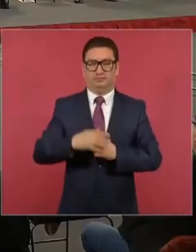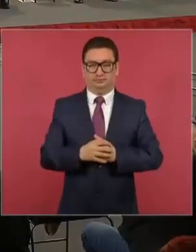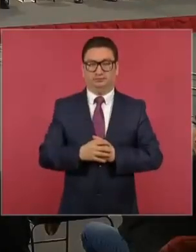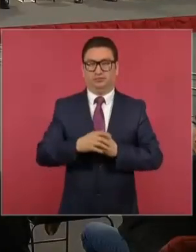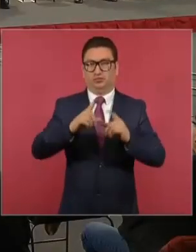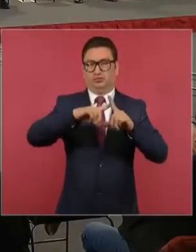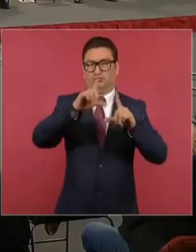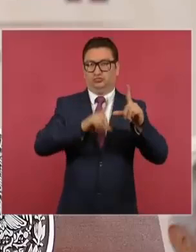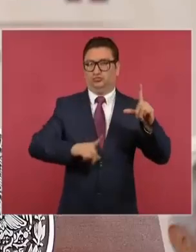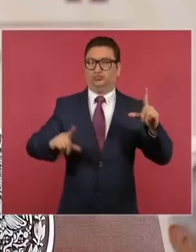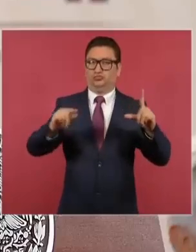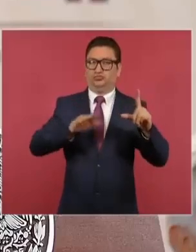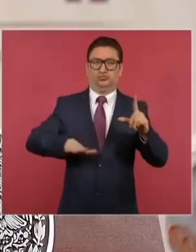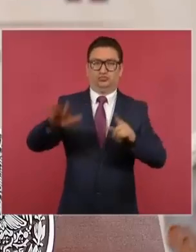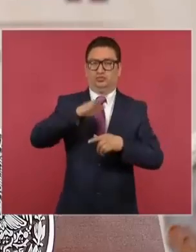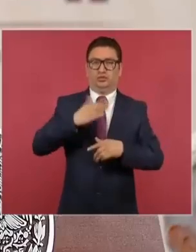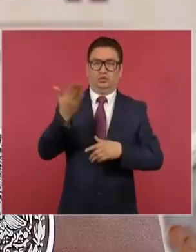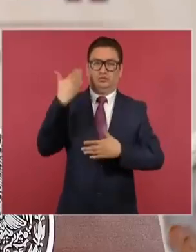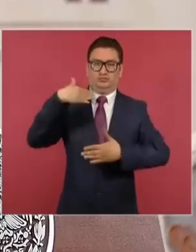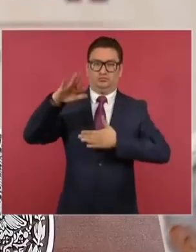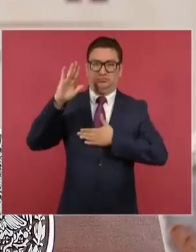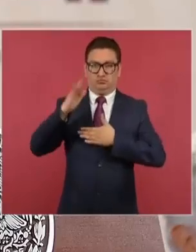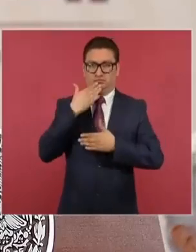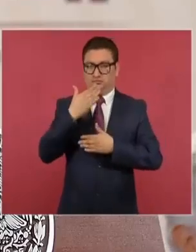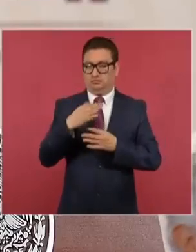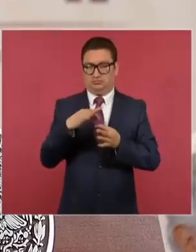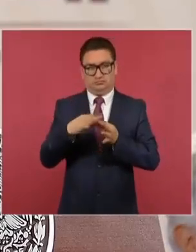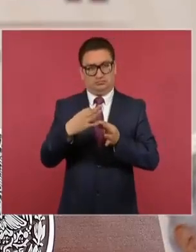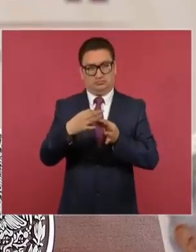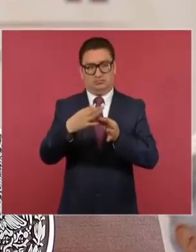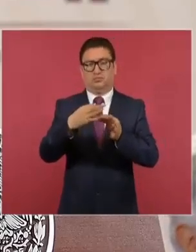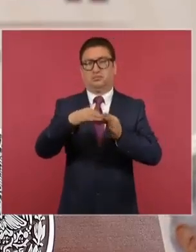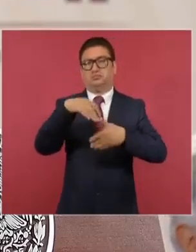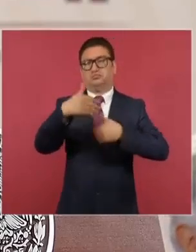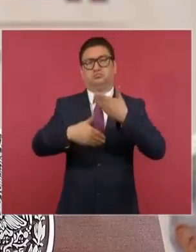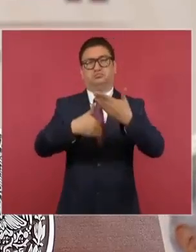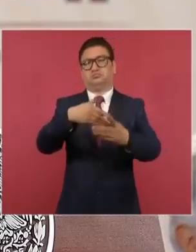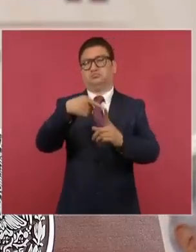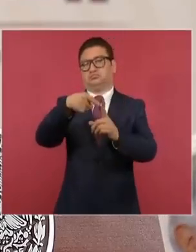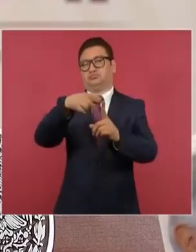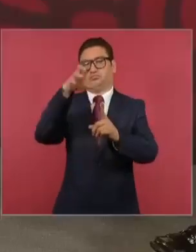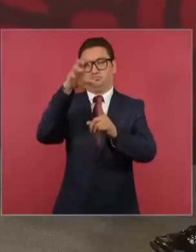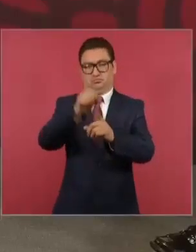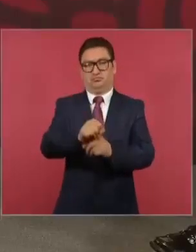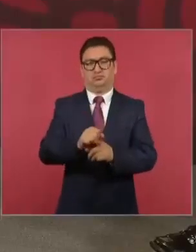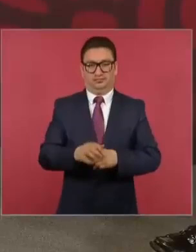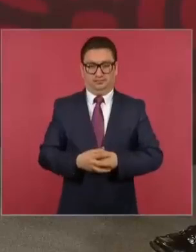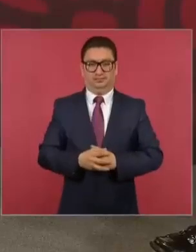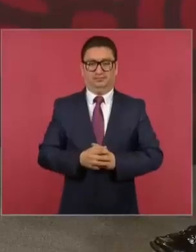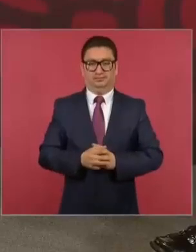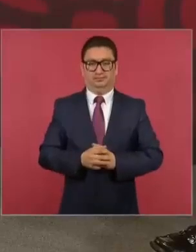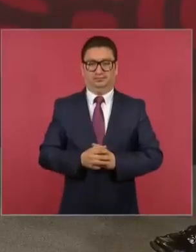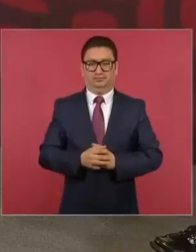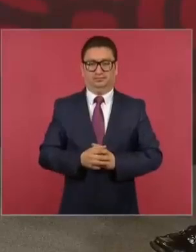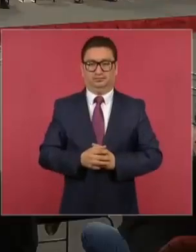119.126.994 personas, cuando a finales de 2022 la población cubierta era del 91.9%, con